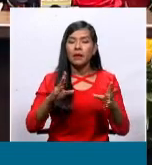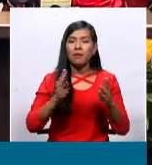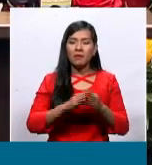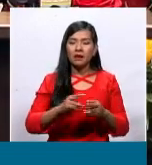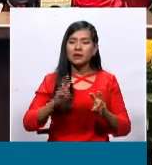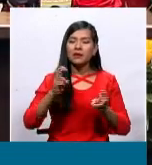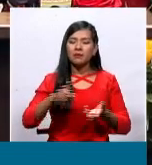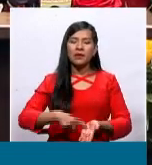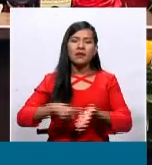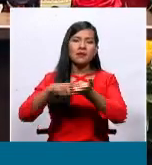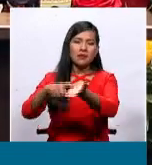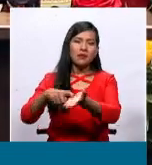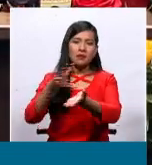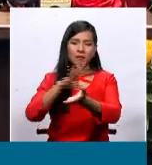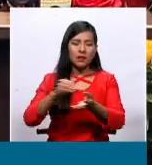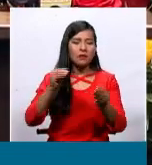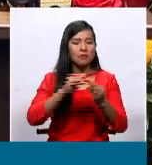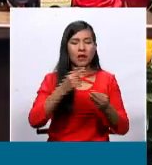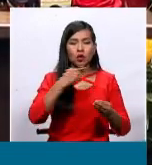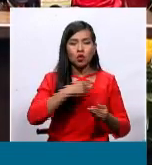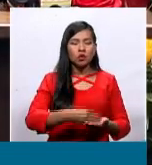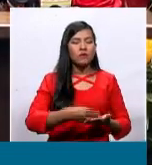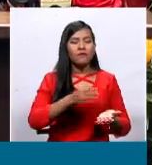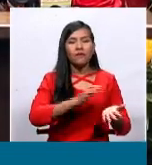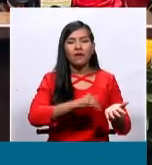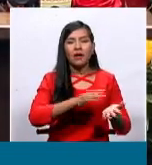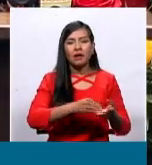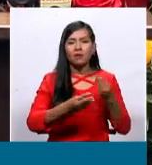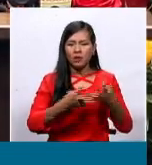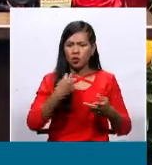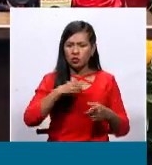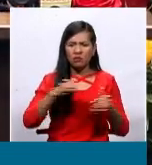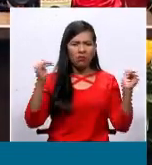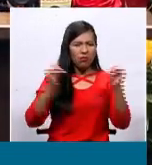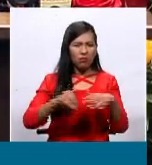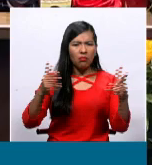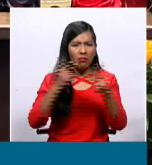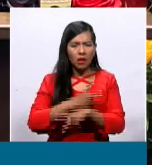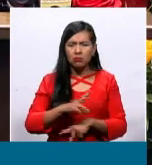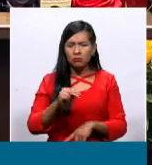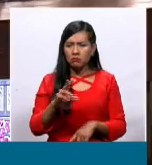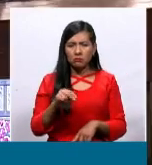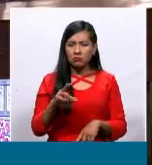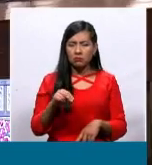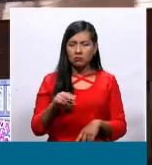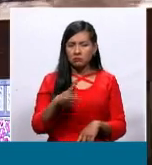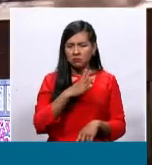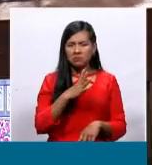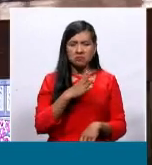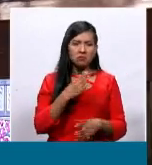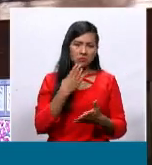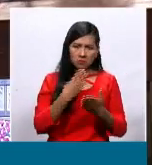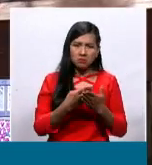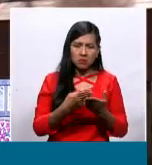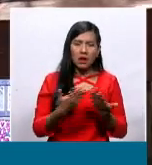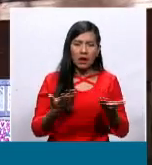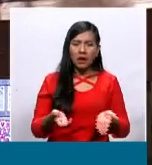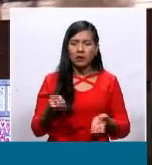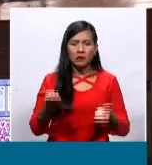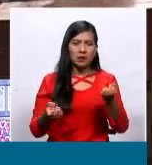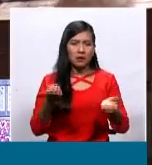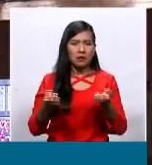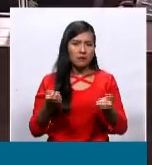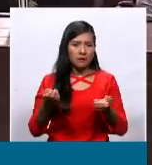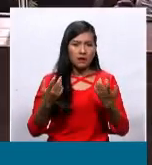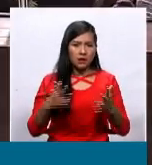haber, creo que no salimos realmente de verdad mal parados en esto, en este aspecto. Creo que se están desmontando más